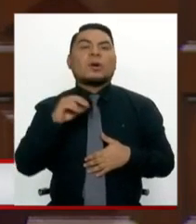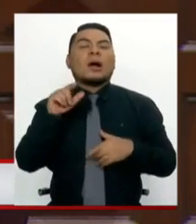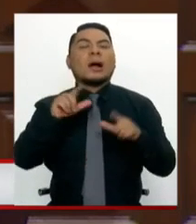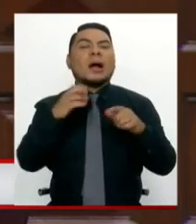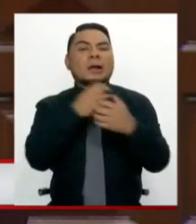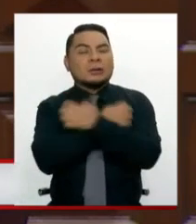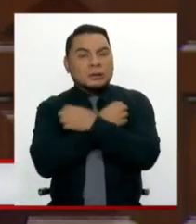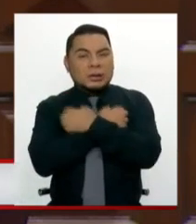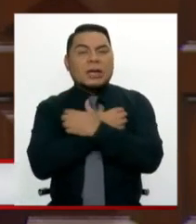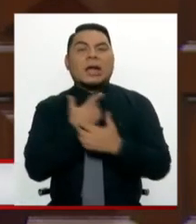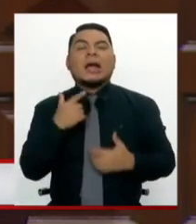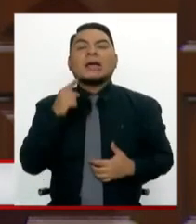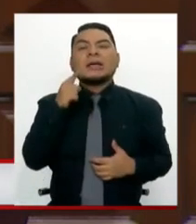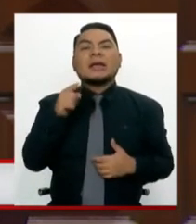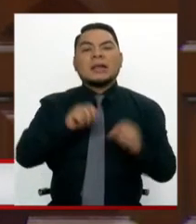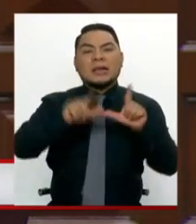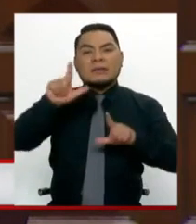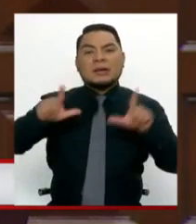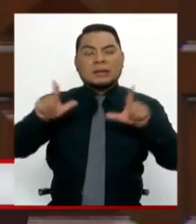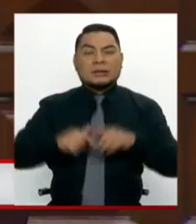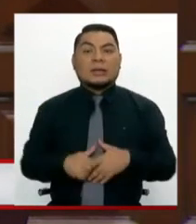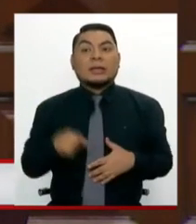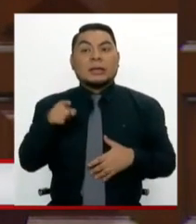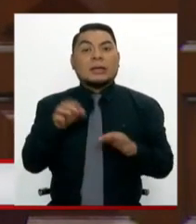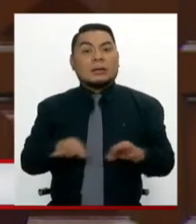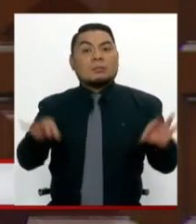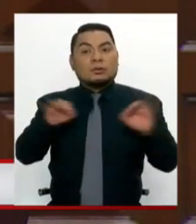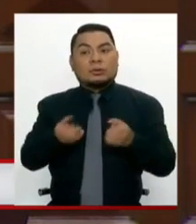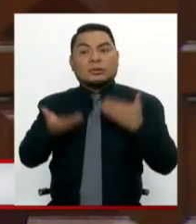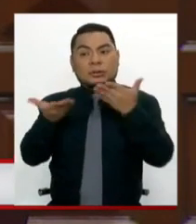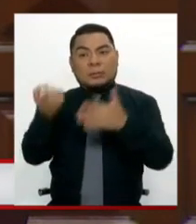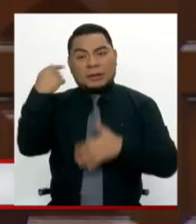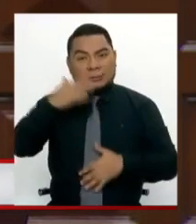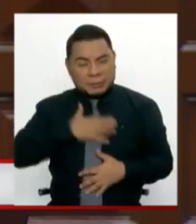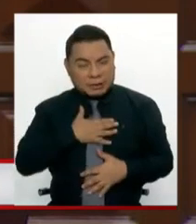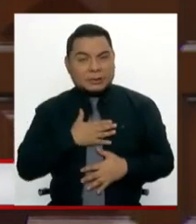Lambayeque y La Libertad. Dada la importancia que tiene para mí